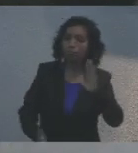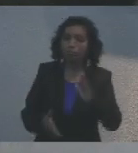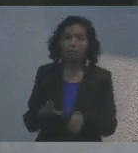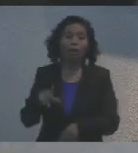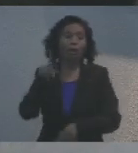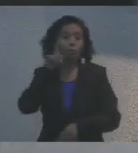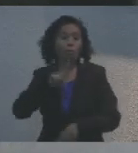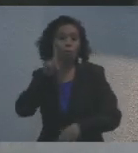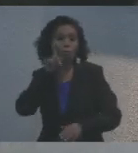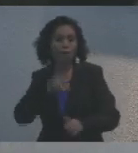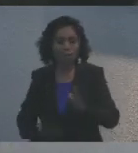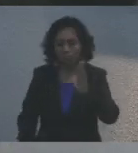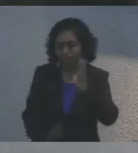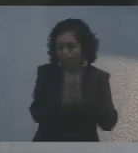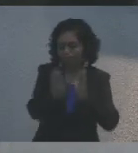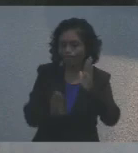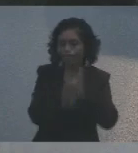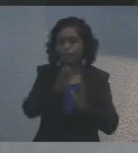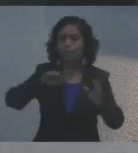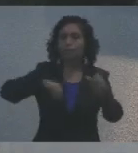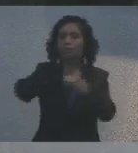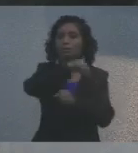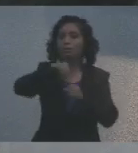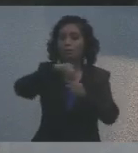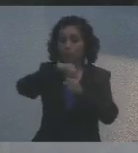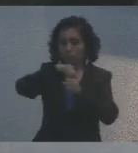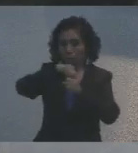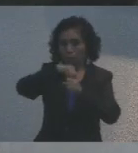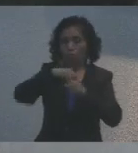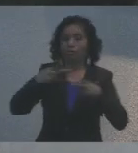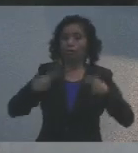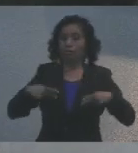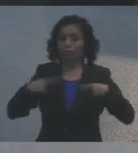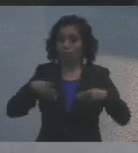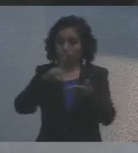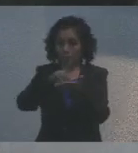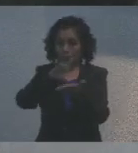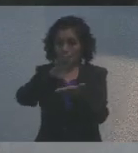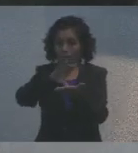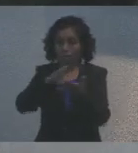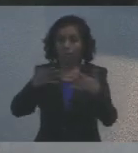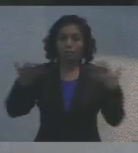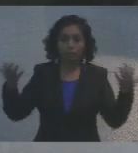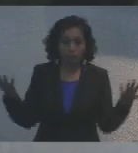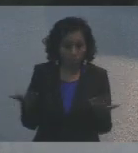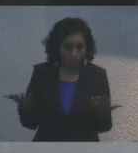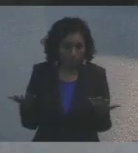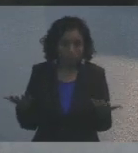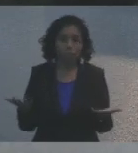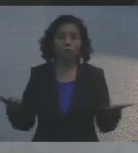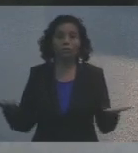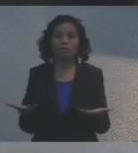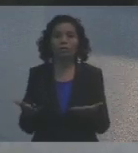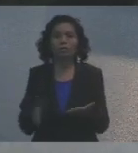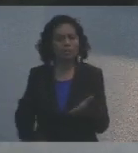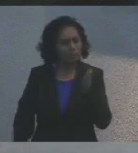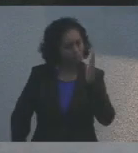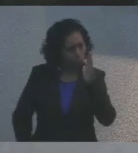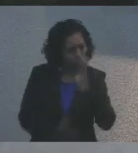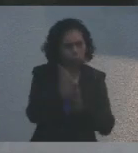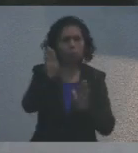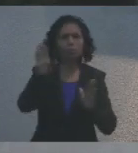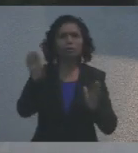y garantizar la inclusión de las personas con discapacidad debemos también acompañar el impulso